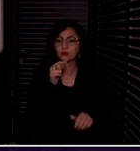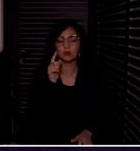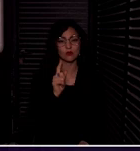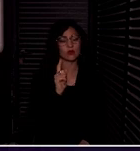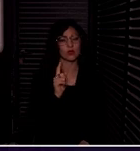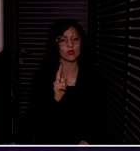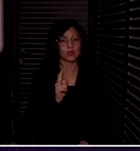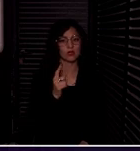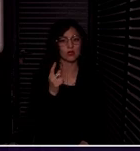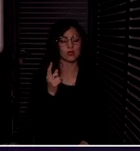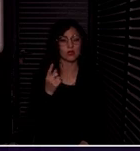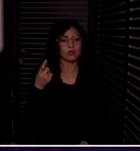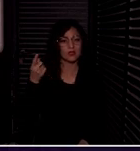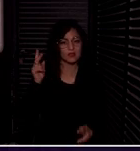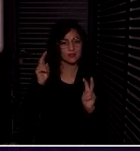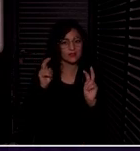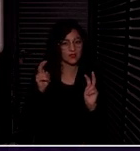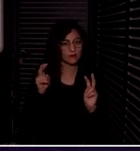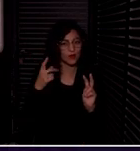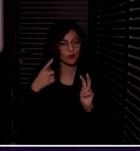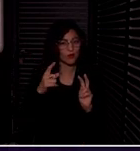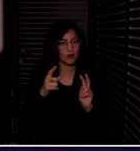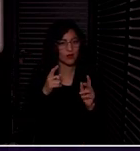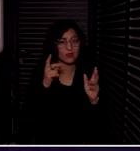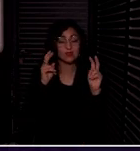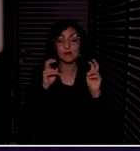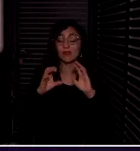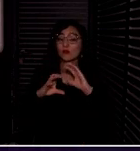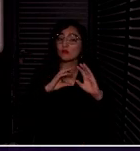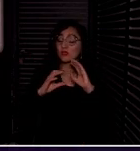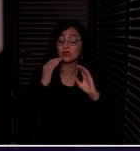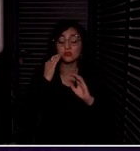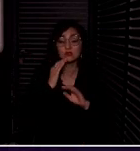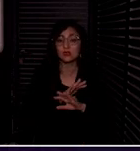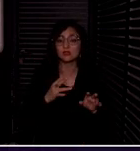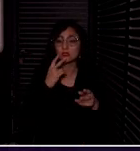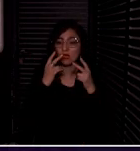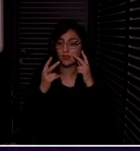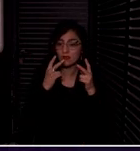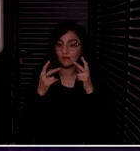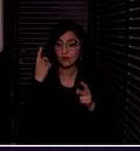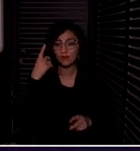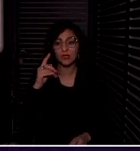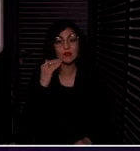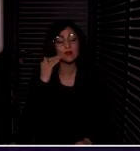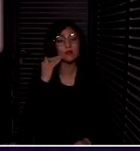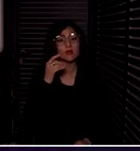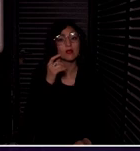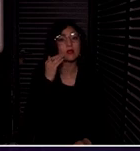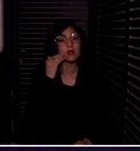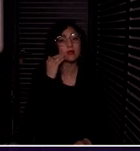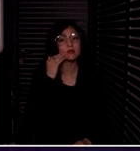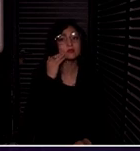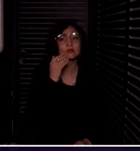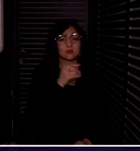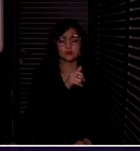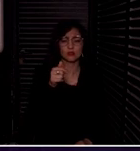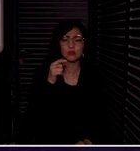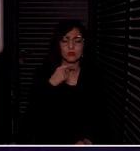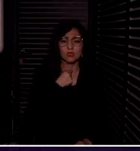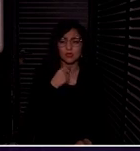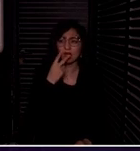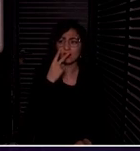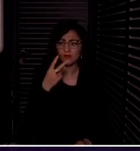es el principio de proximidad, que es una ley de la comunicación que nadie presta atención. Pero la gente todavía quiere ver sus historias, reconocer